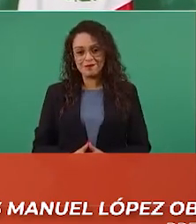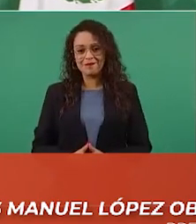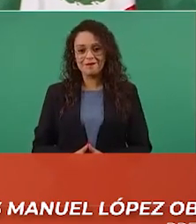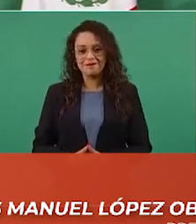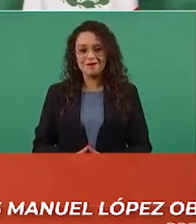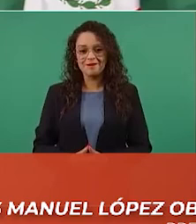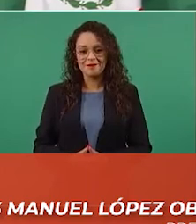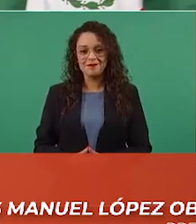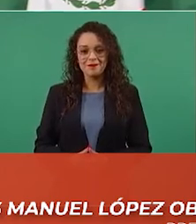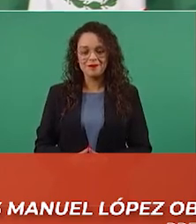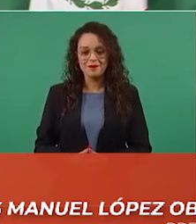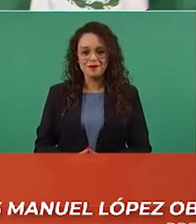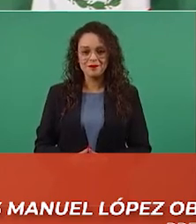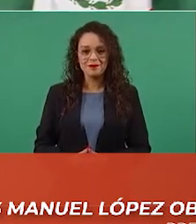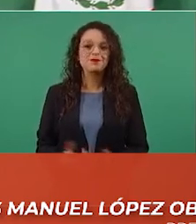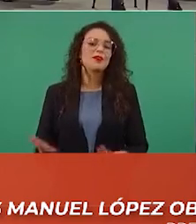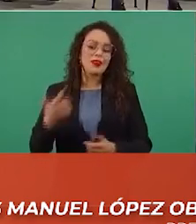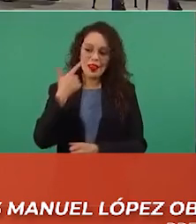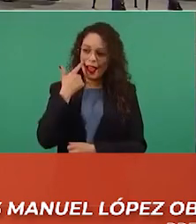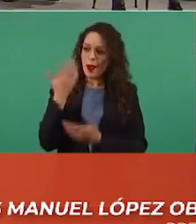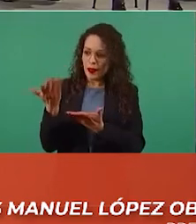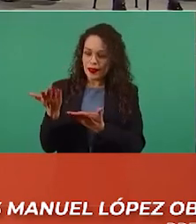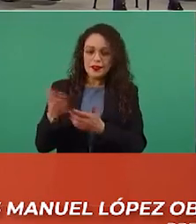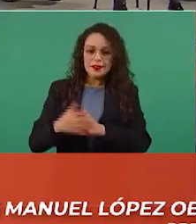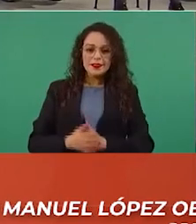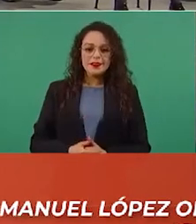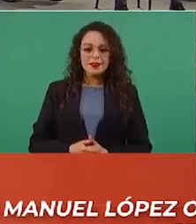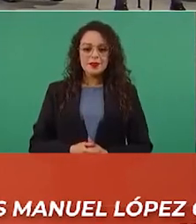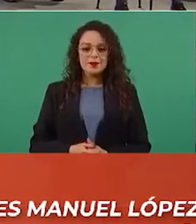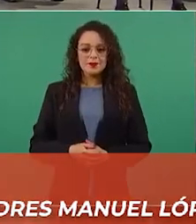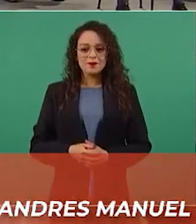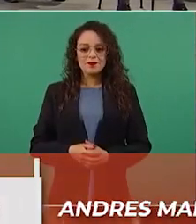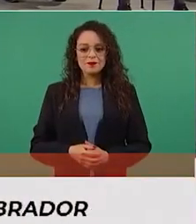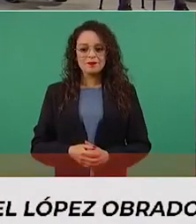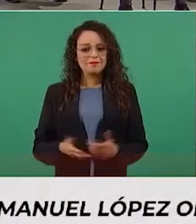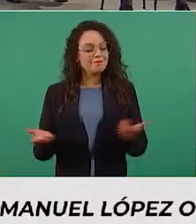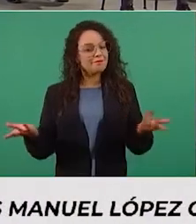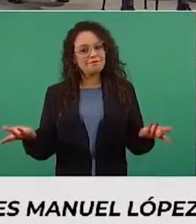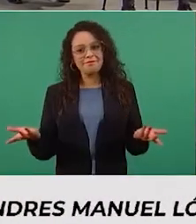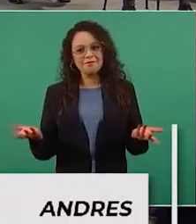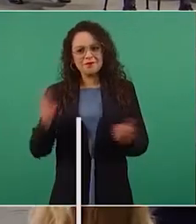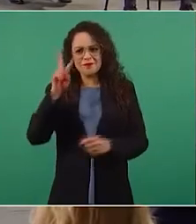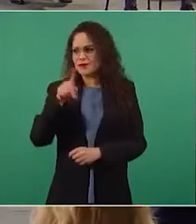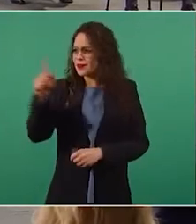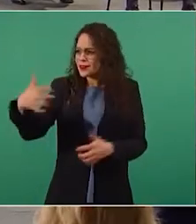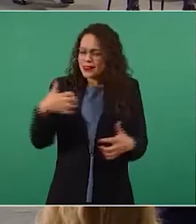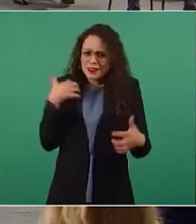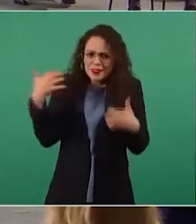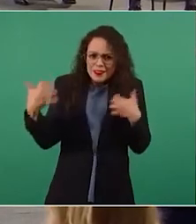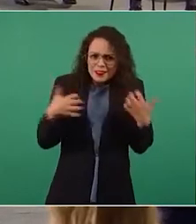A ver, sí. O sea, están muy molestos.